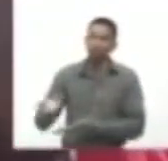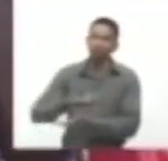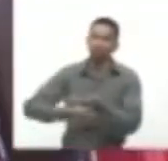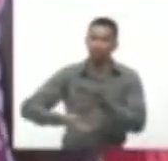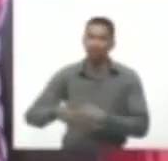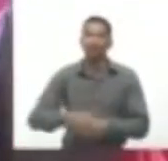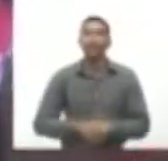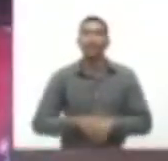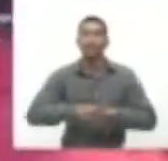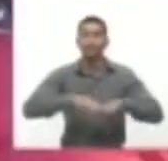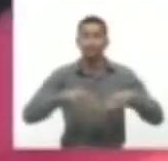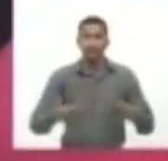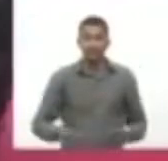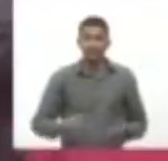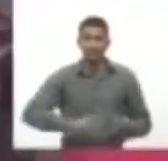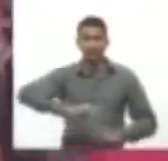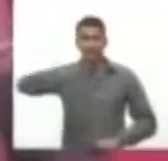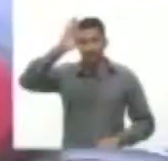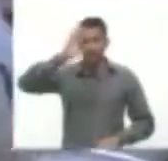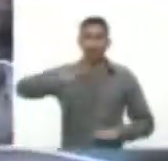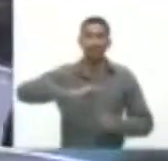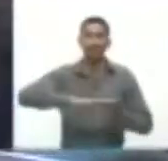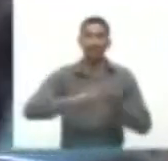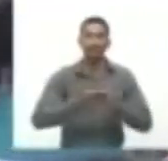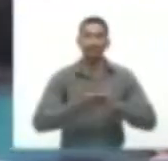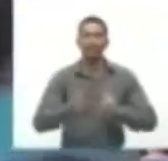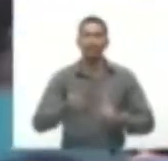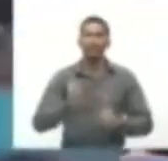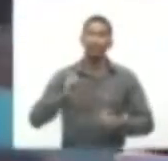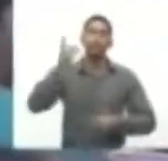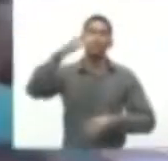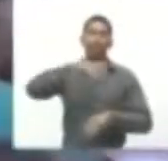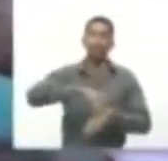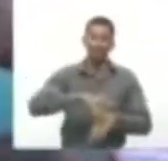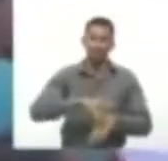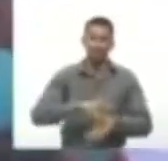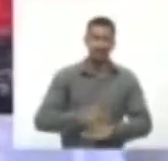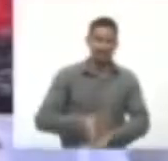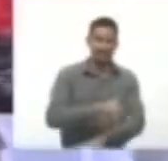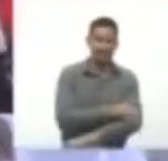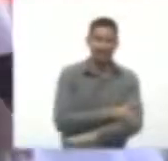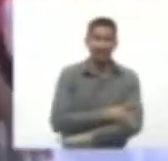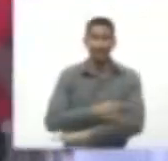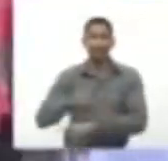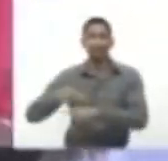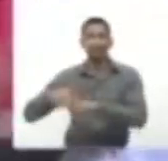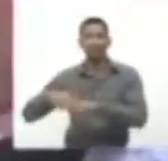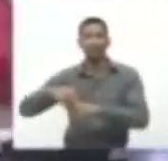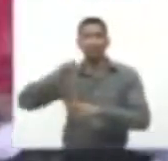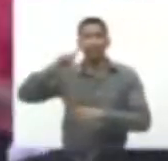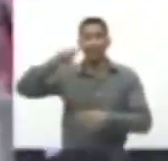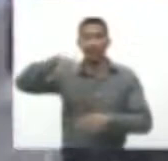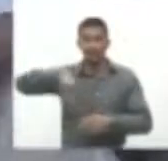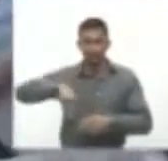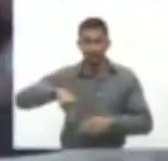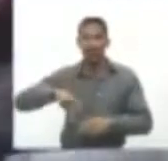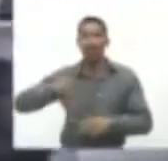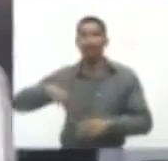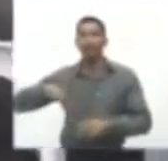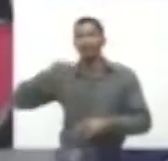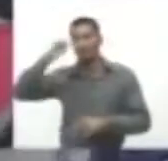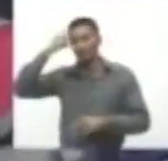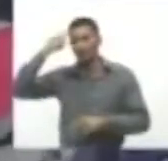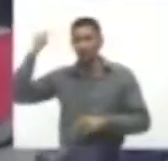mesas participativas para la paz cumplieron su primera jornada. Previo a la instalación de la mesa de negociación entre el gobierno con el ELN en la Plaza de la Paz en Barranquilla,